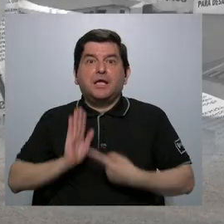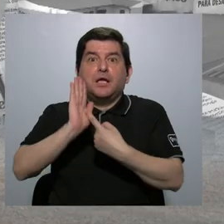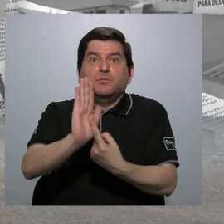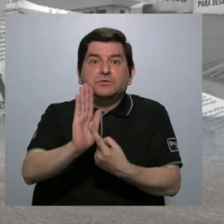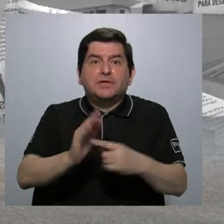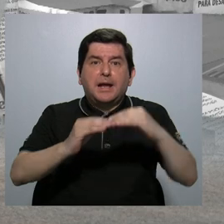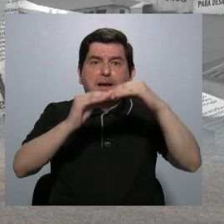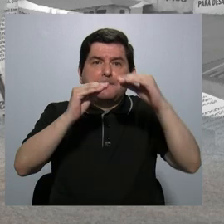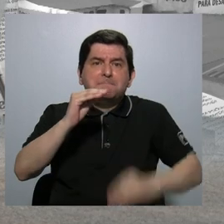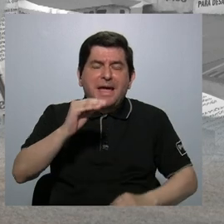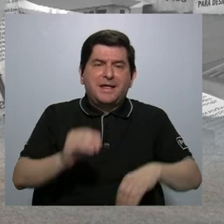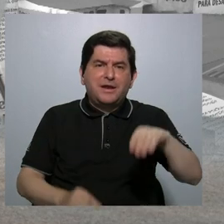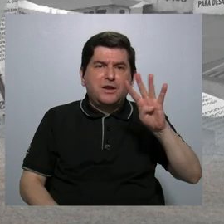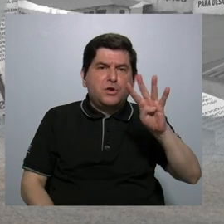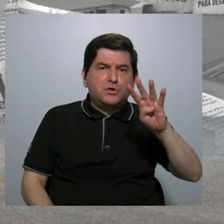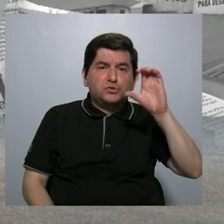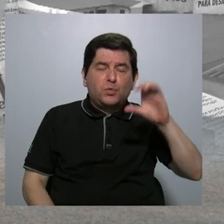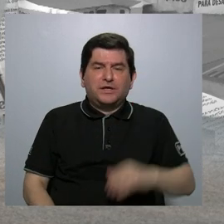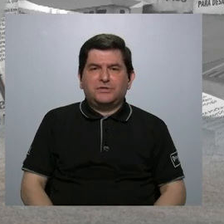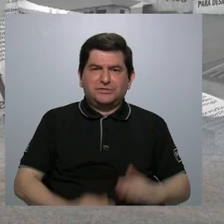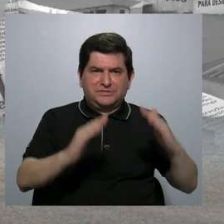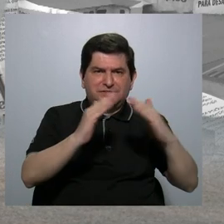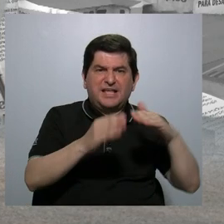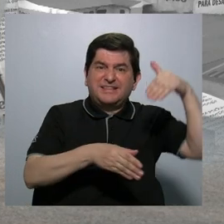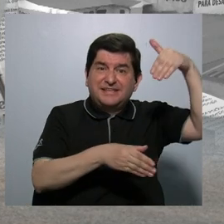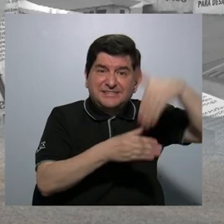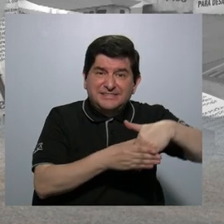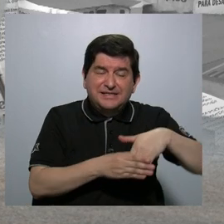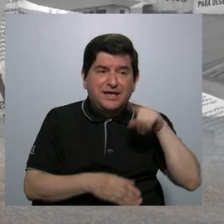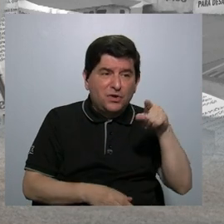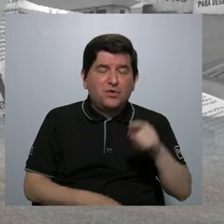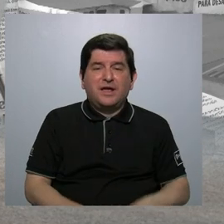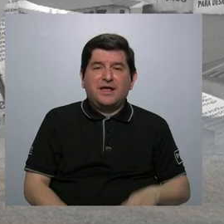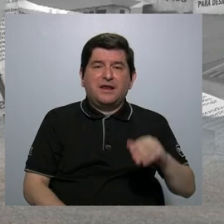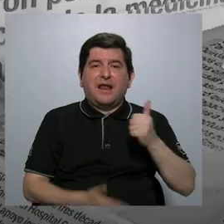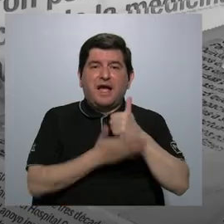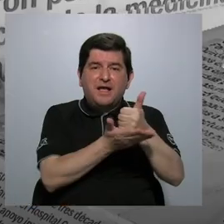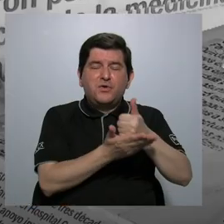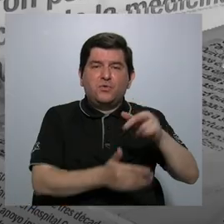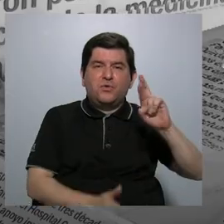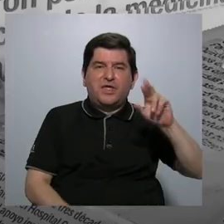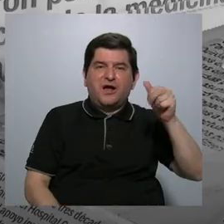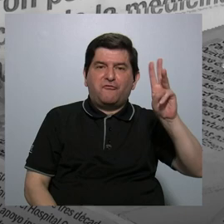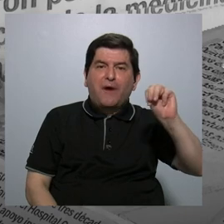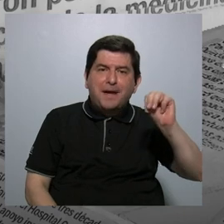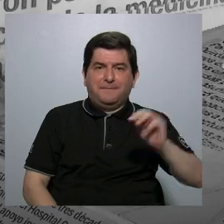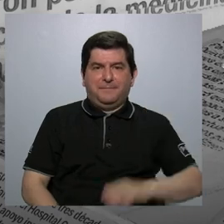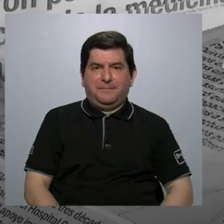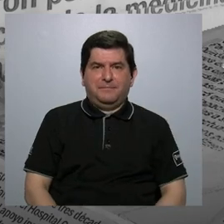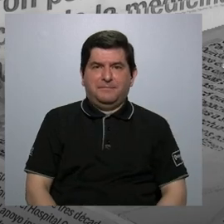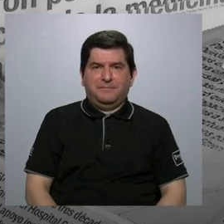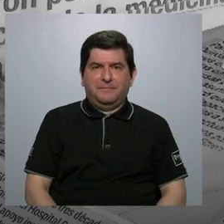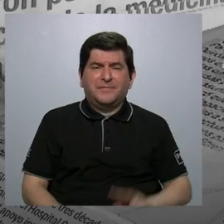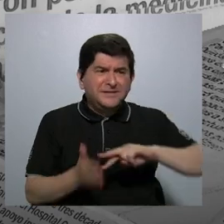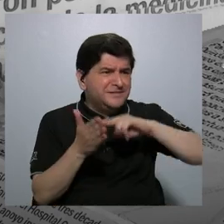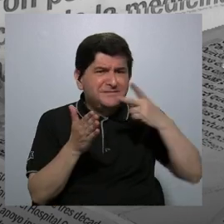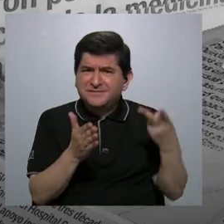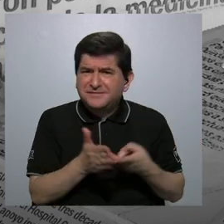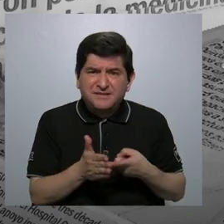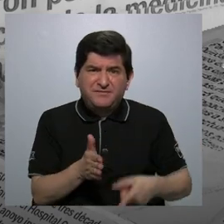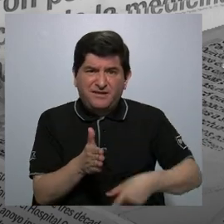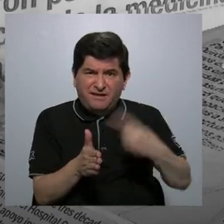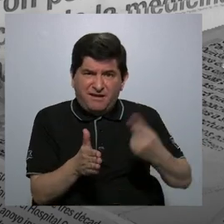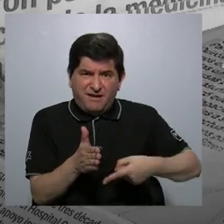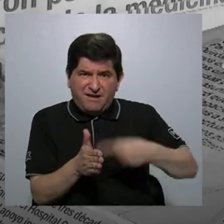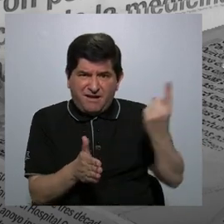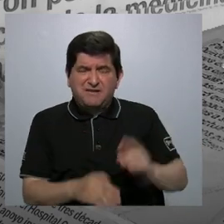que menos de 400 unidades se intervinieron con el bono RAM. Entonces, quiere decir que a pesar de que a